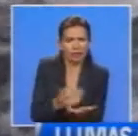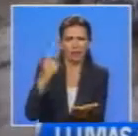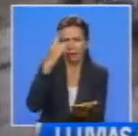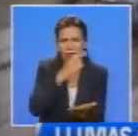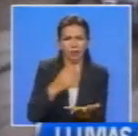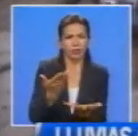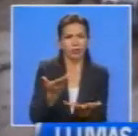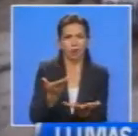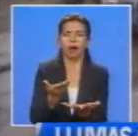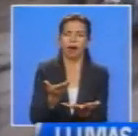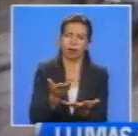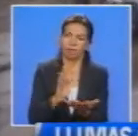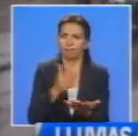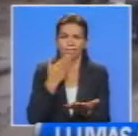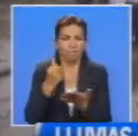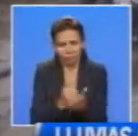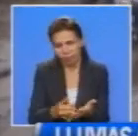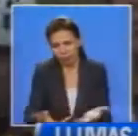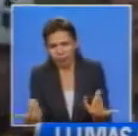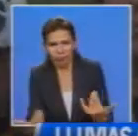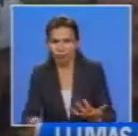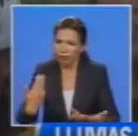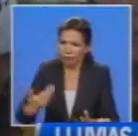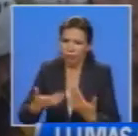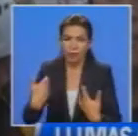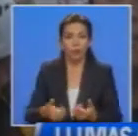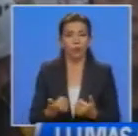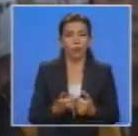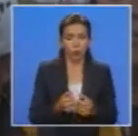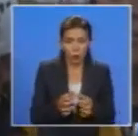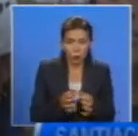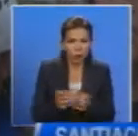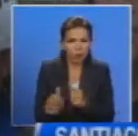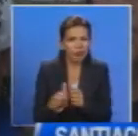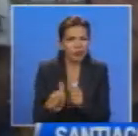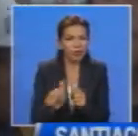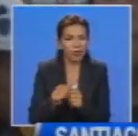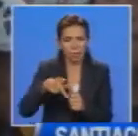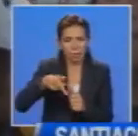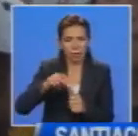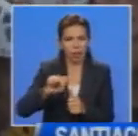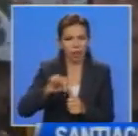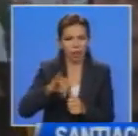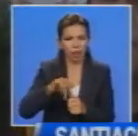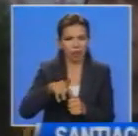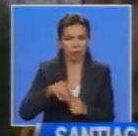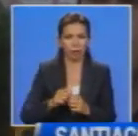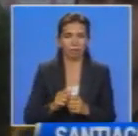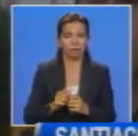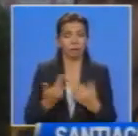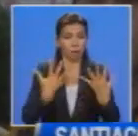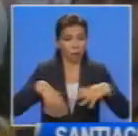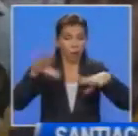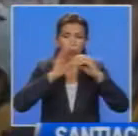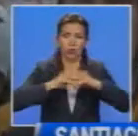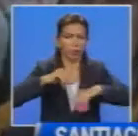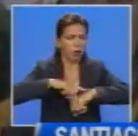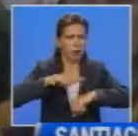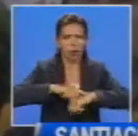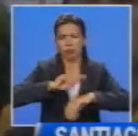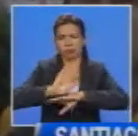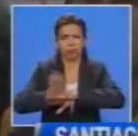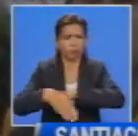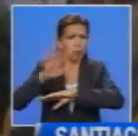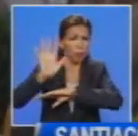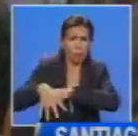Quinche, a unos 10 minutos de Penipe. Un deslave ocasionado por la gran cantidad de lluvia durante toda la noche, un deslave de piedras